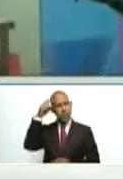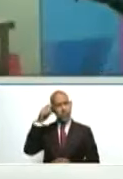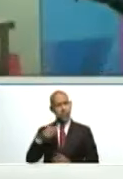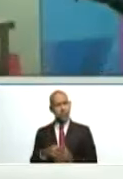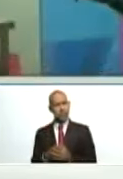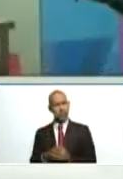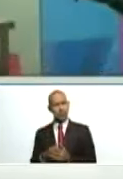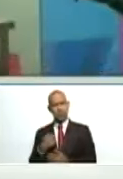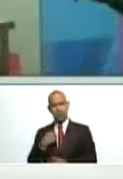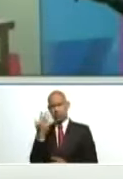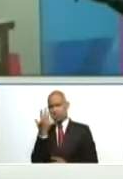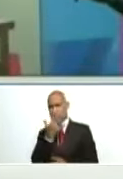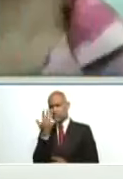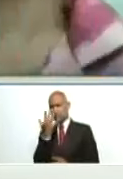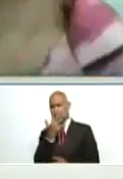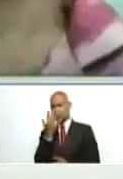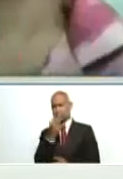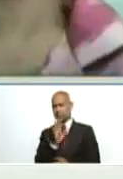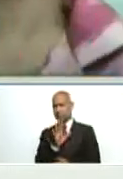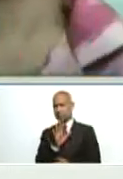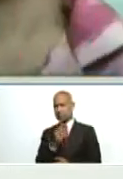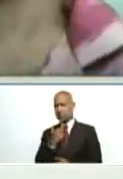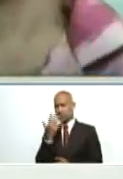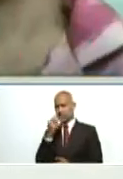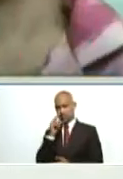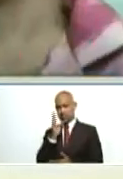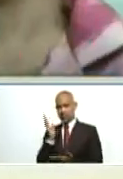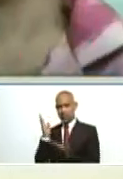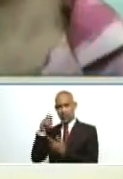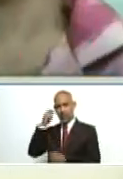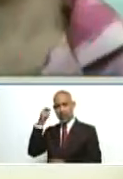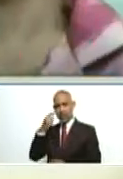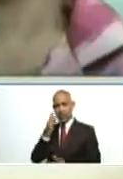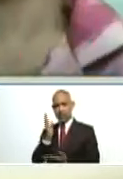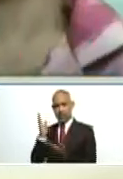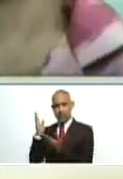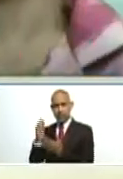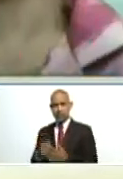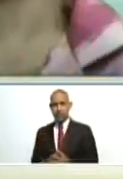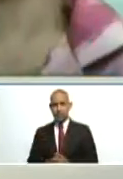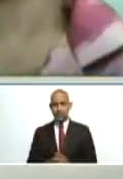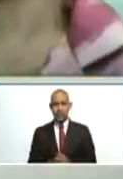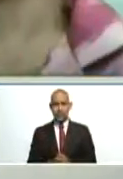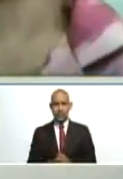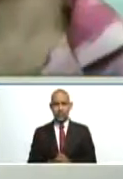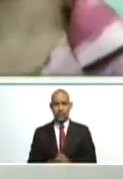salir este robot? Ahí está, mira. Son rápidos el equipo técnico aquí.